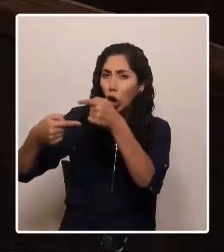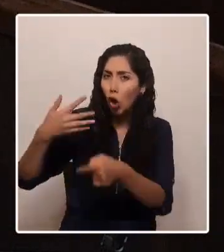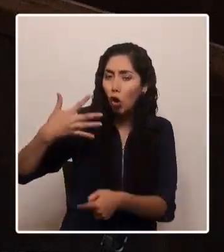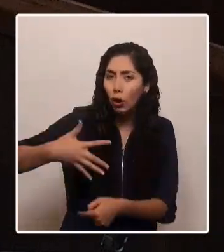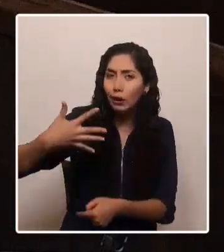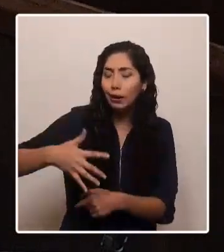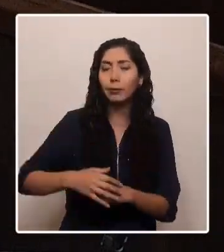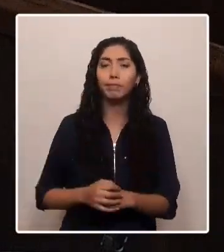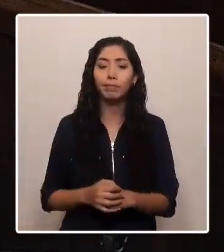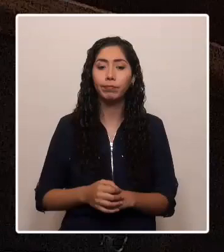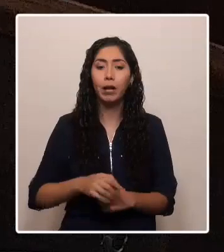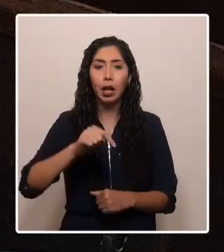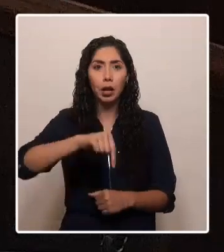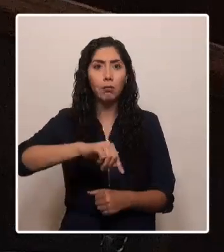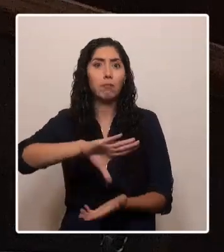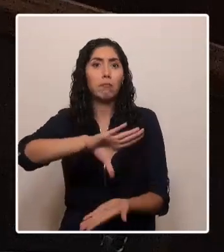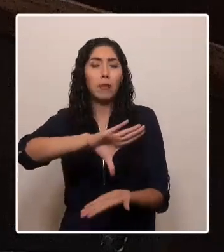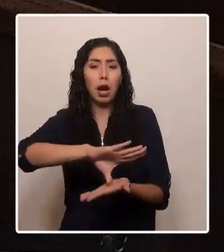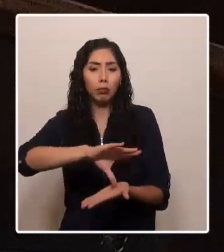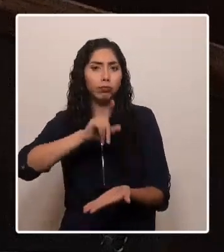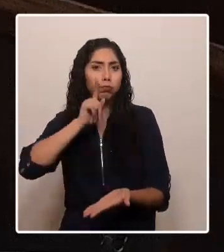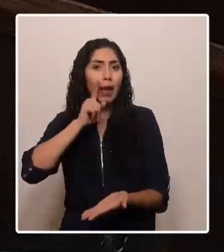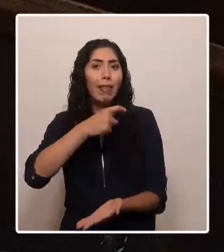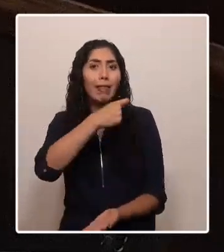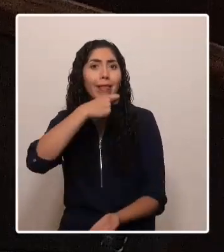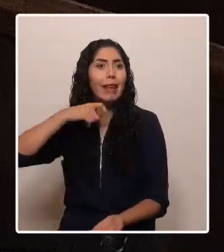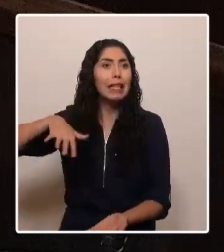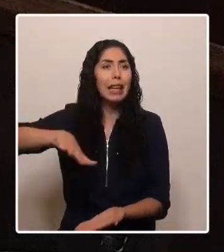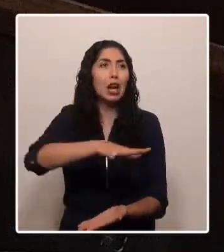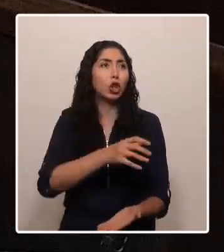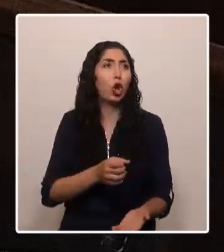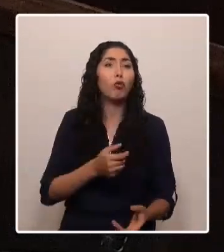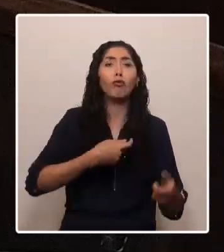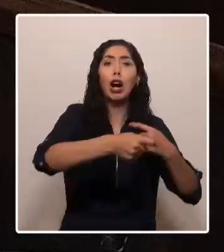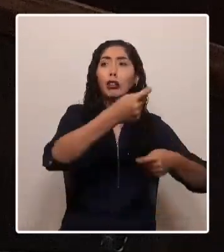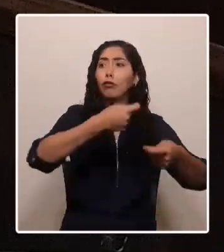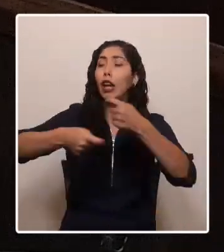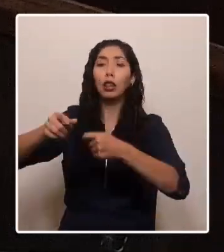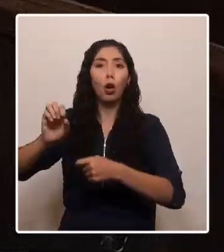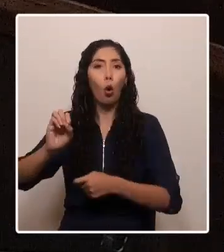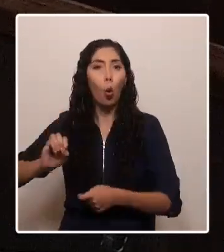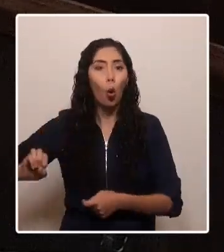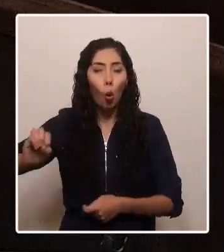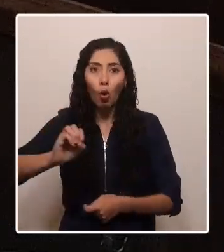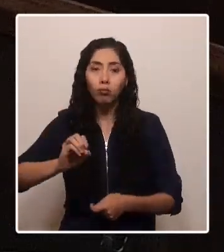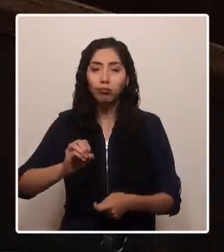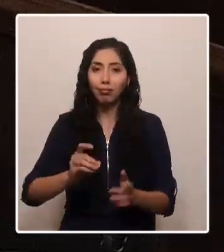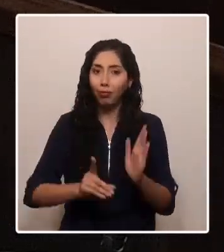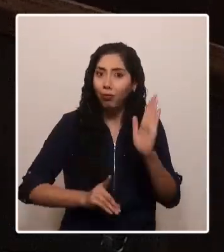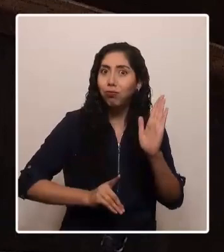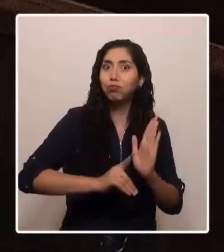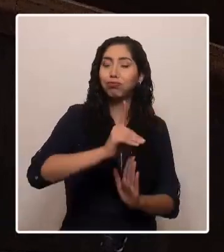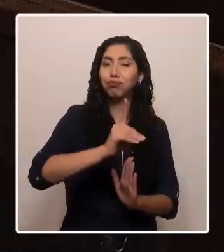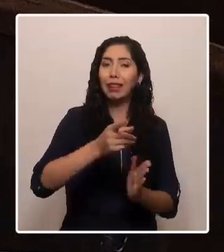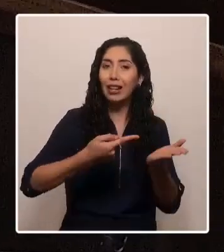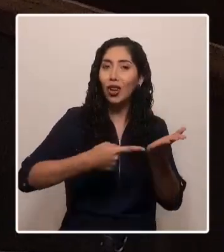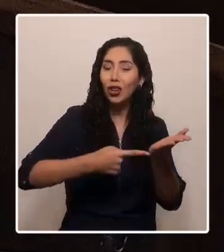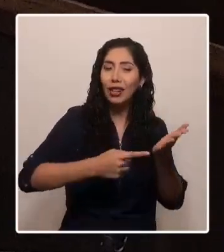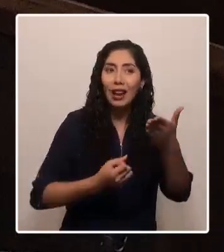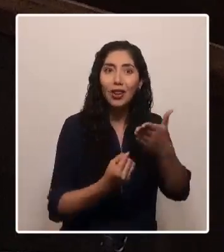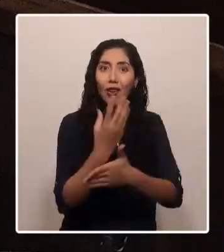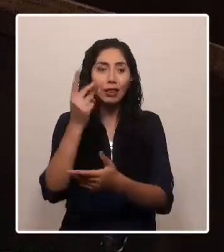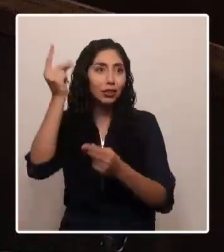exporta en sacos toneladas de su desierto o desarrollamos conocimientos, ciencia, tecnología e innovación. Aquí no hay arbitrariedades ni